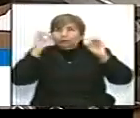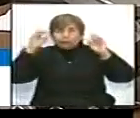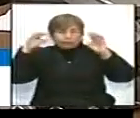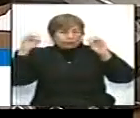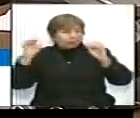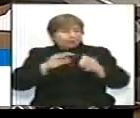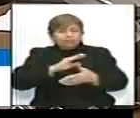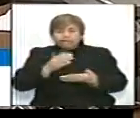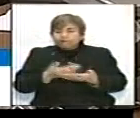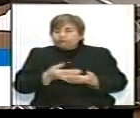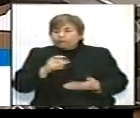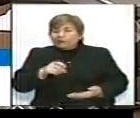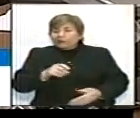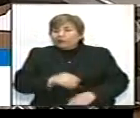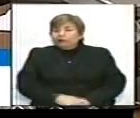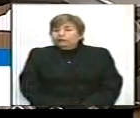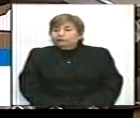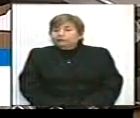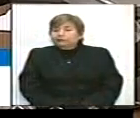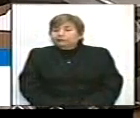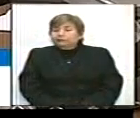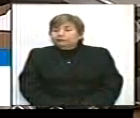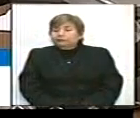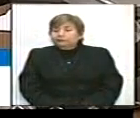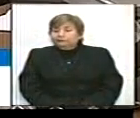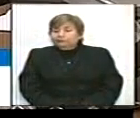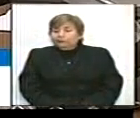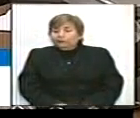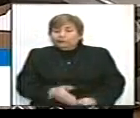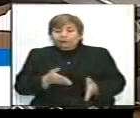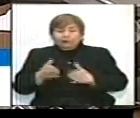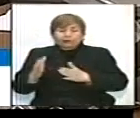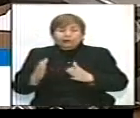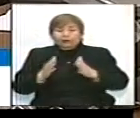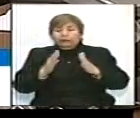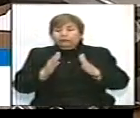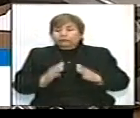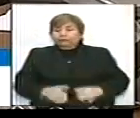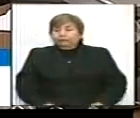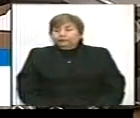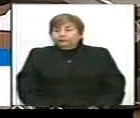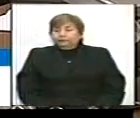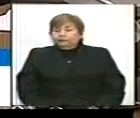necesarias para la implementación del servicio educativo de manera completa, ¿no?